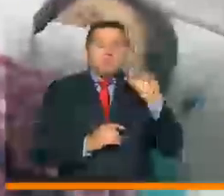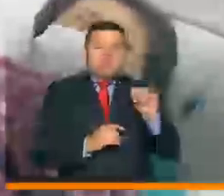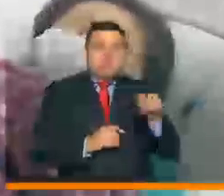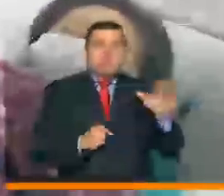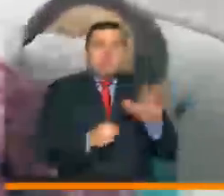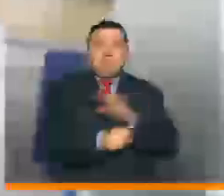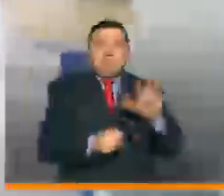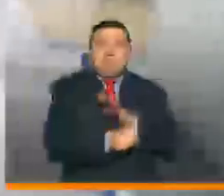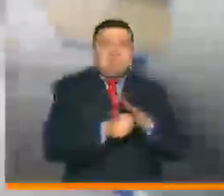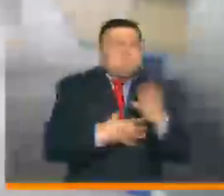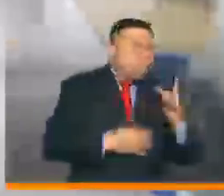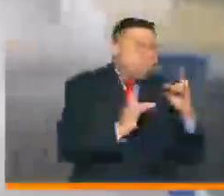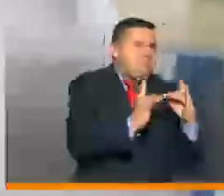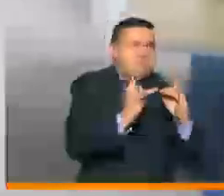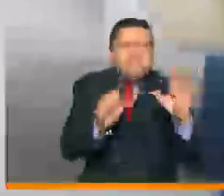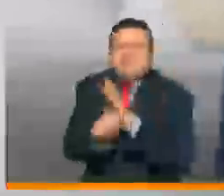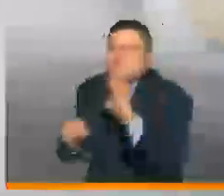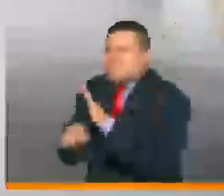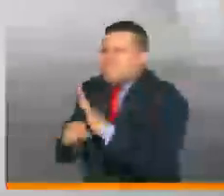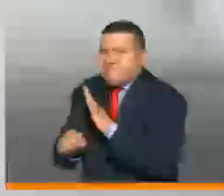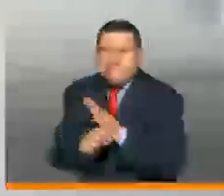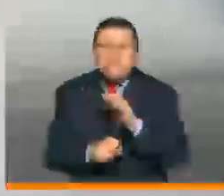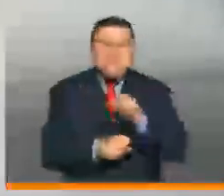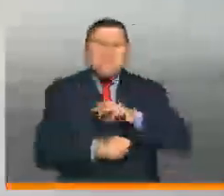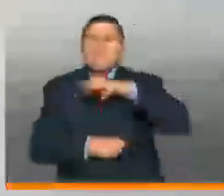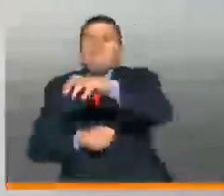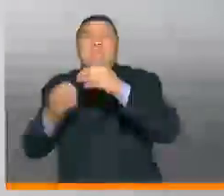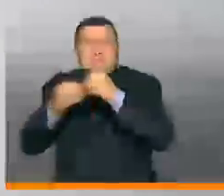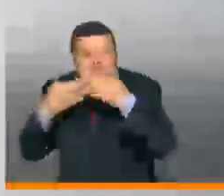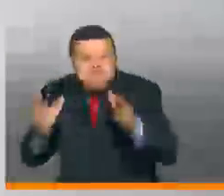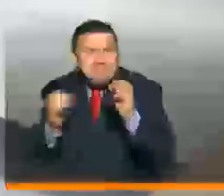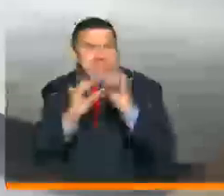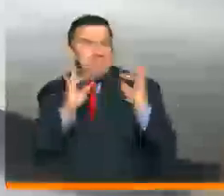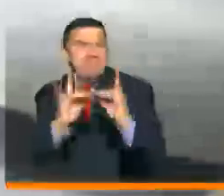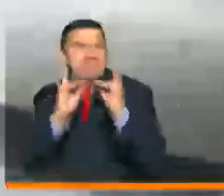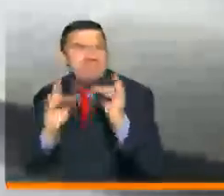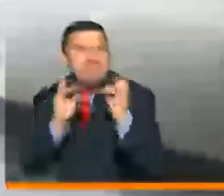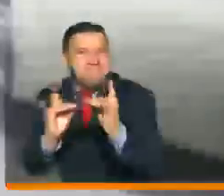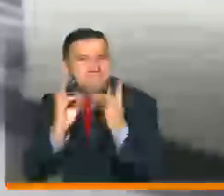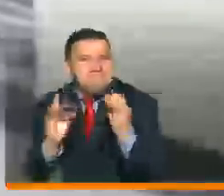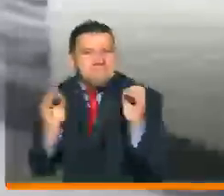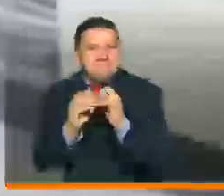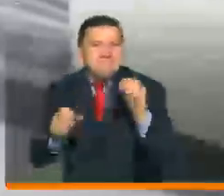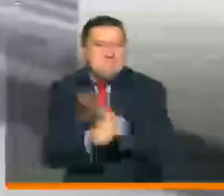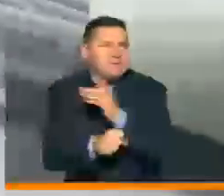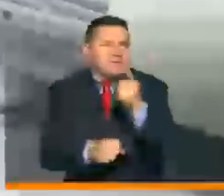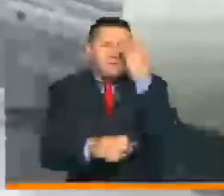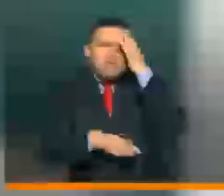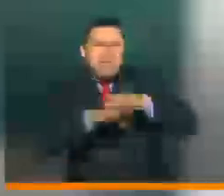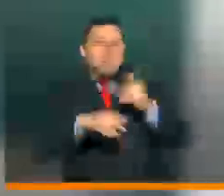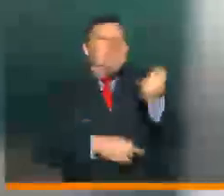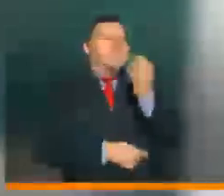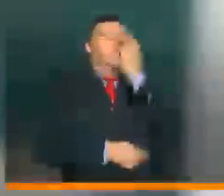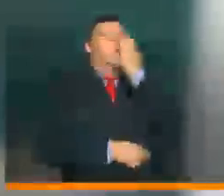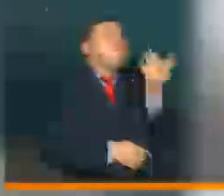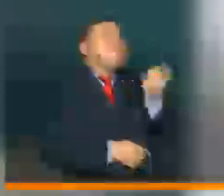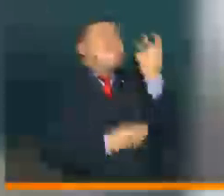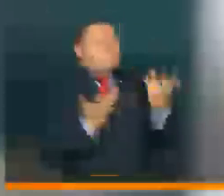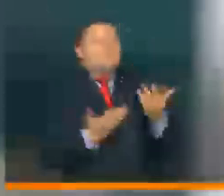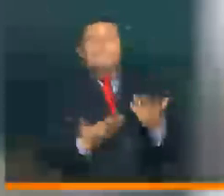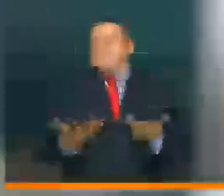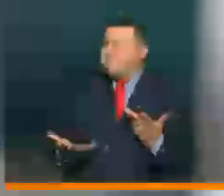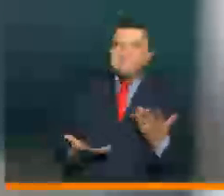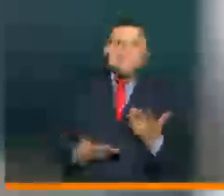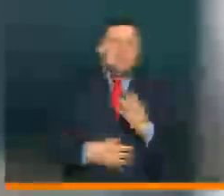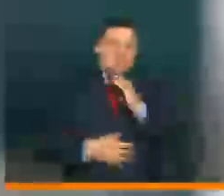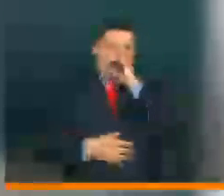encontraban ocupadas. Además, la necesidad de abrir camas en otros servicios, con la consecuencia de una utilización mucho más alta de oxígeno. Todo eso ha puesto el